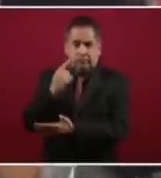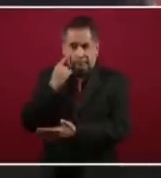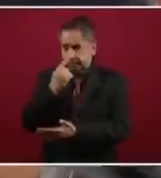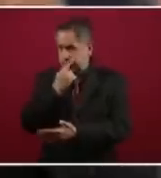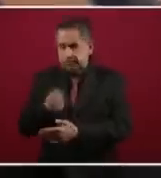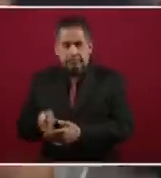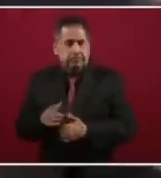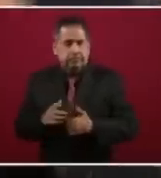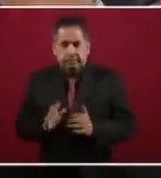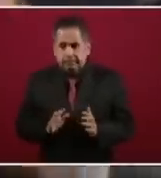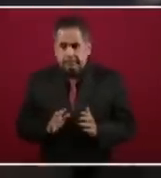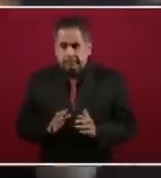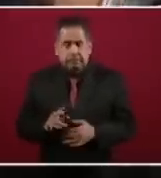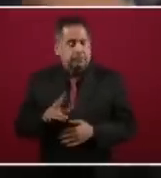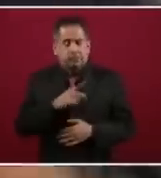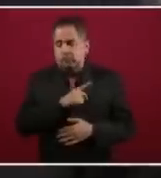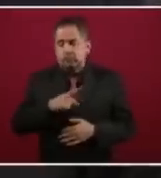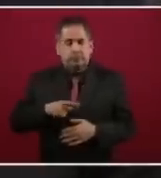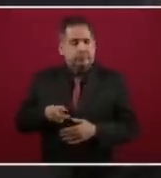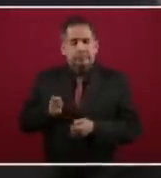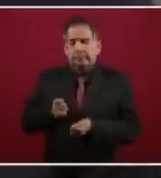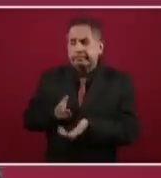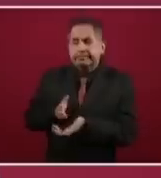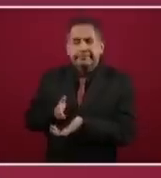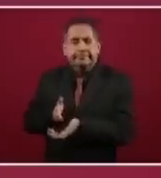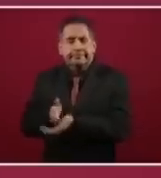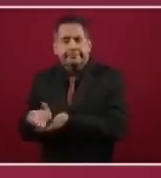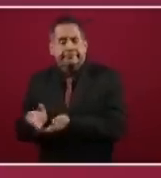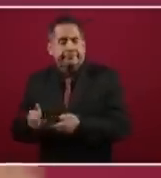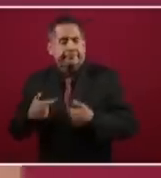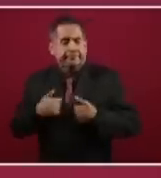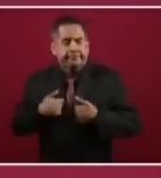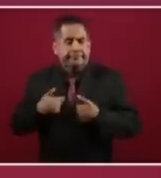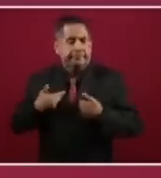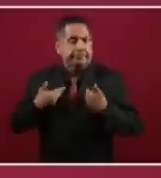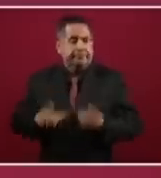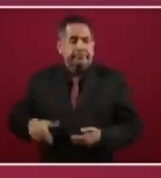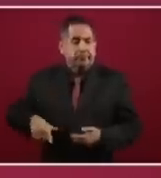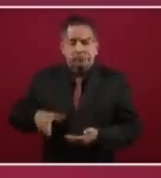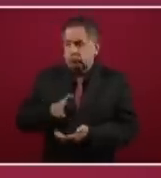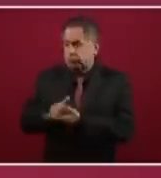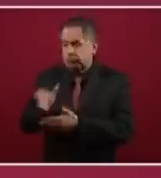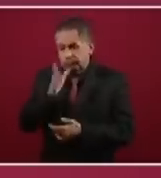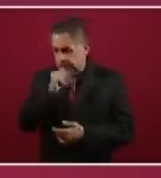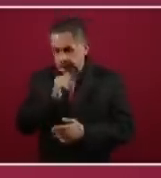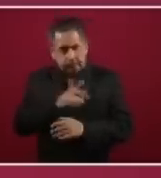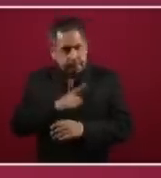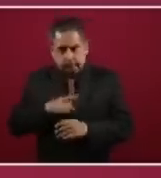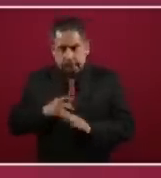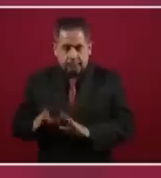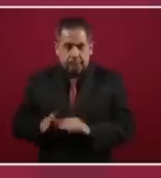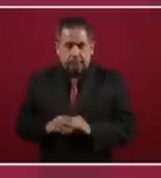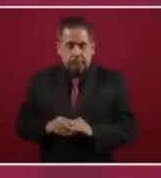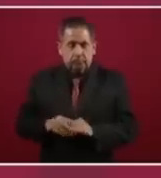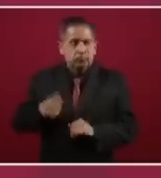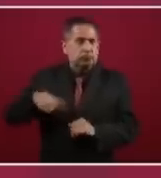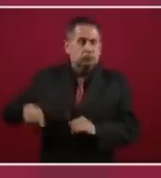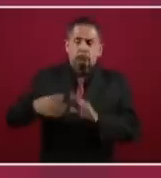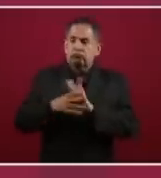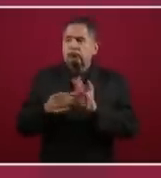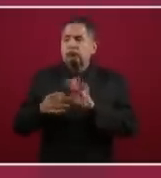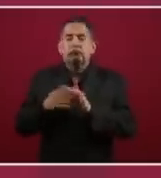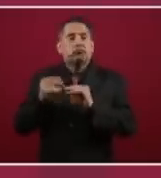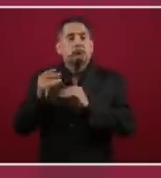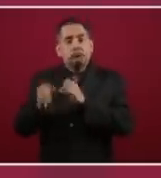que no debe haber injerencia del gobierno. Nosotros enfrentamos